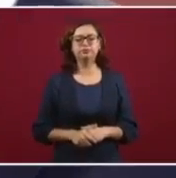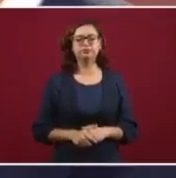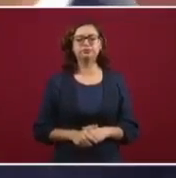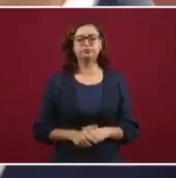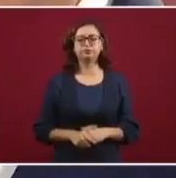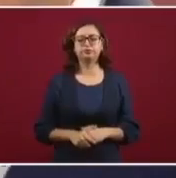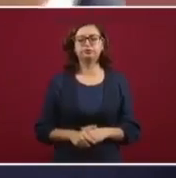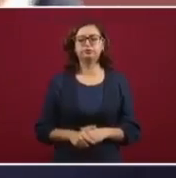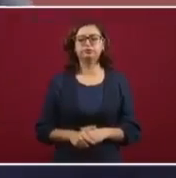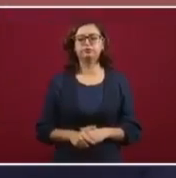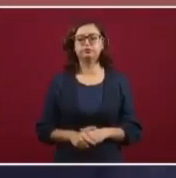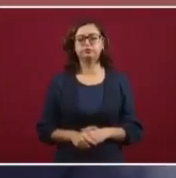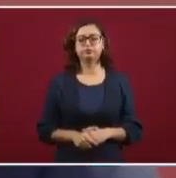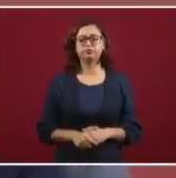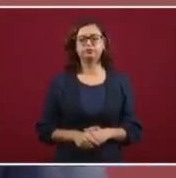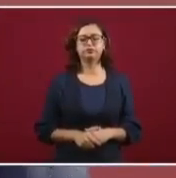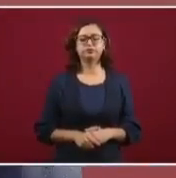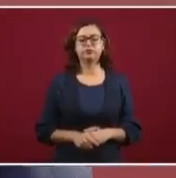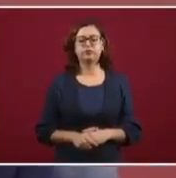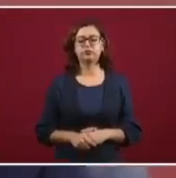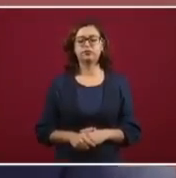jefe